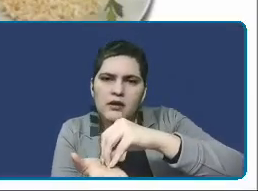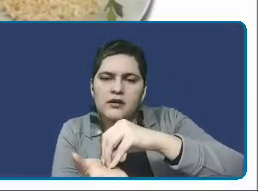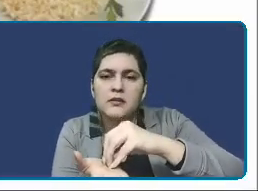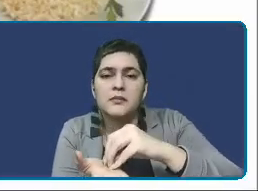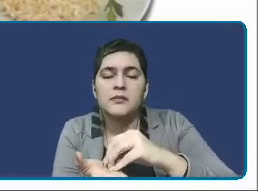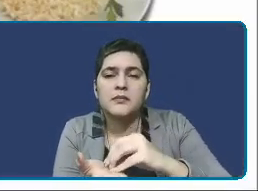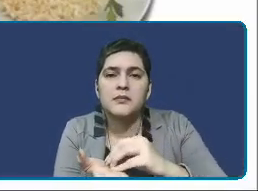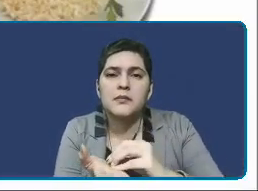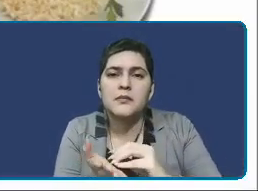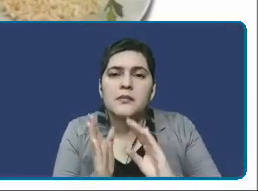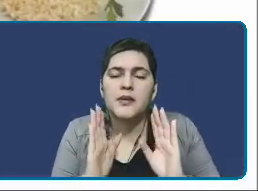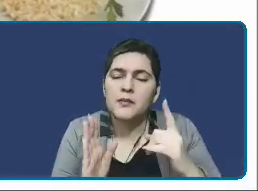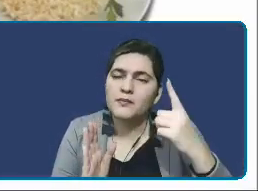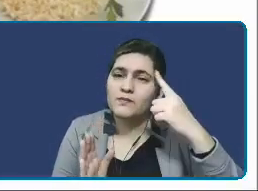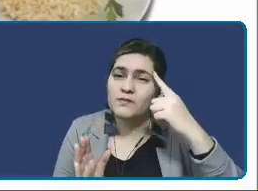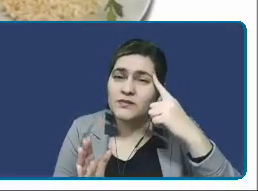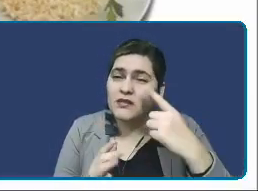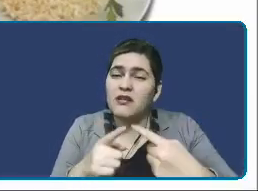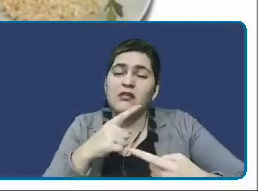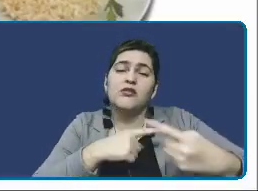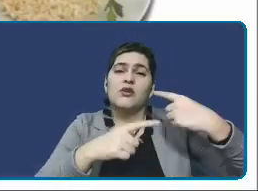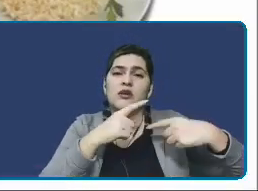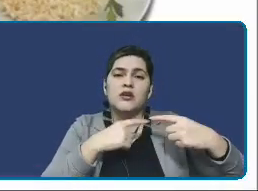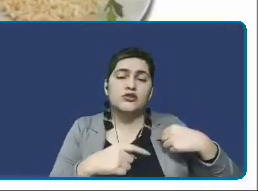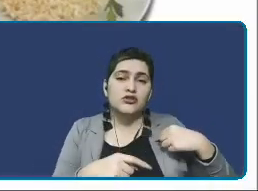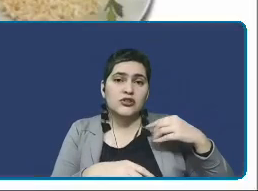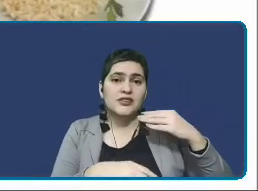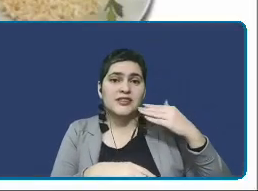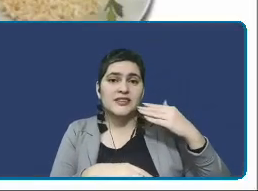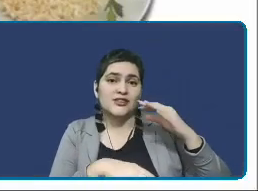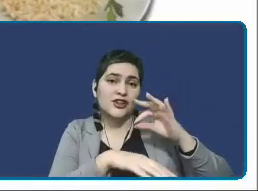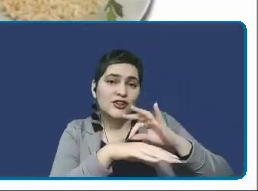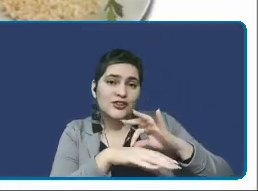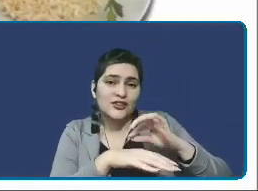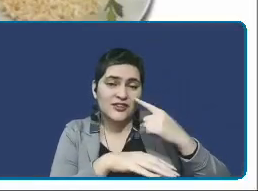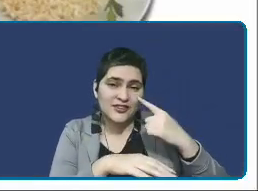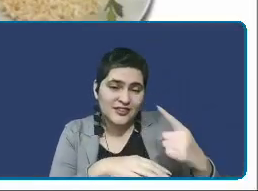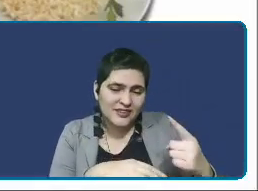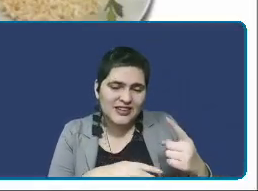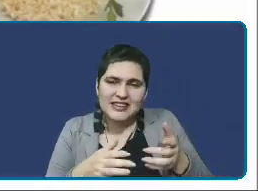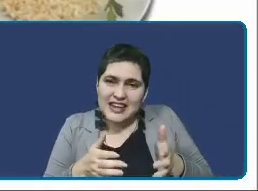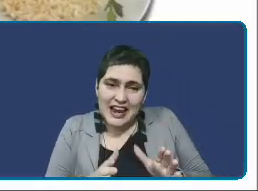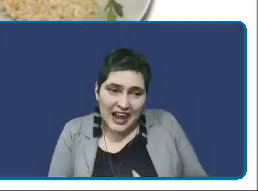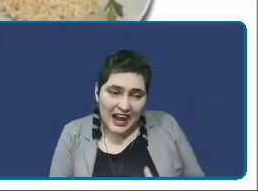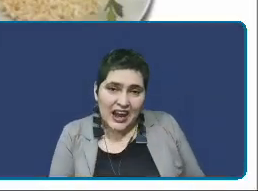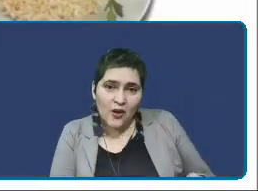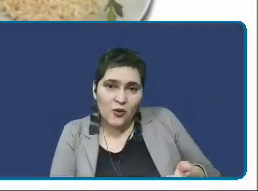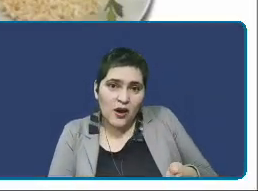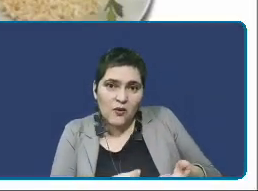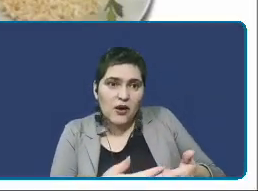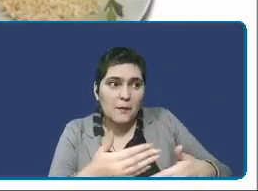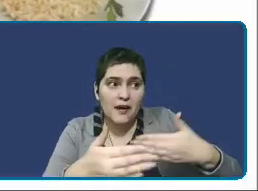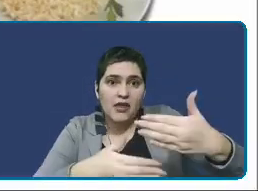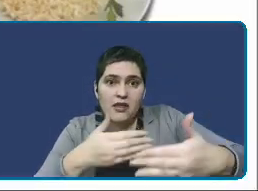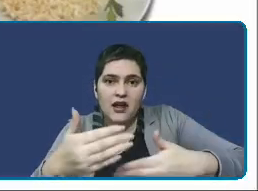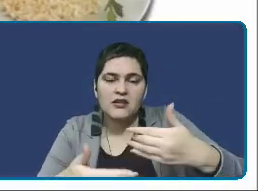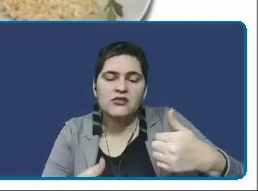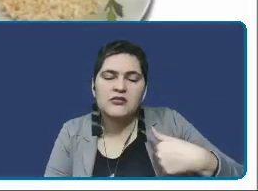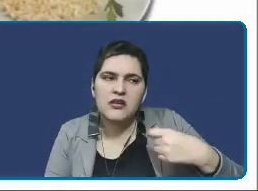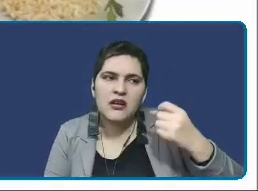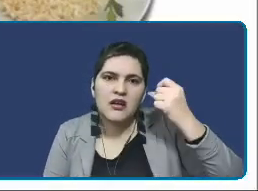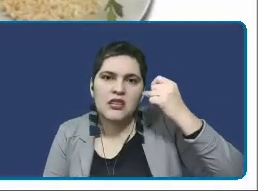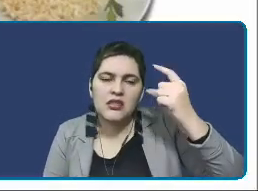si pensamos más atrás, yo que soy pediatra y veo desde el nacimiento en adelante, ¿no es cierto? Me estoy dando cuenta de que a lo